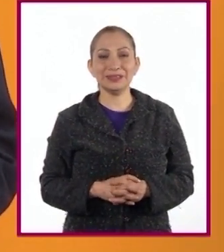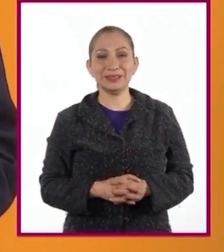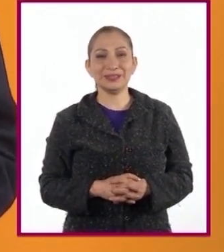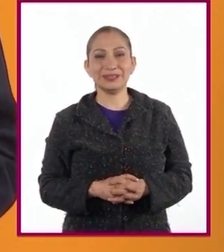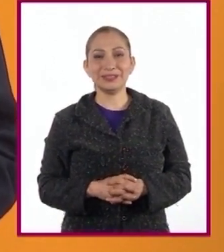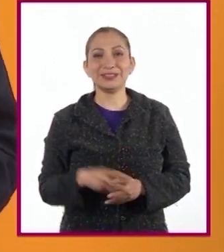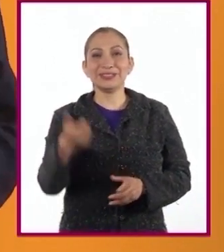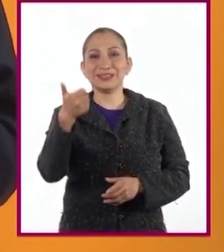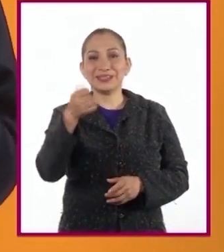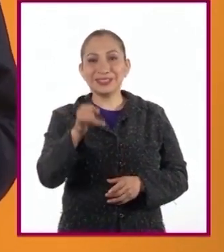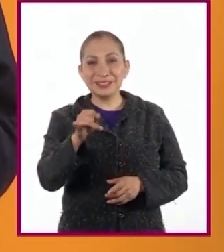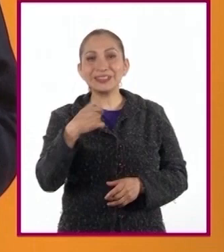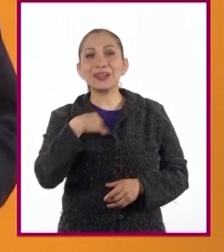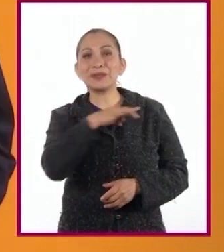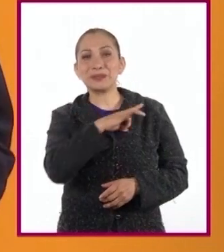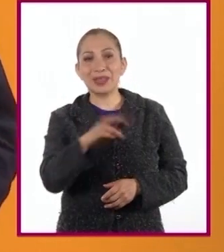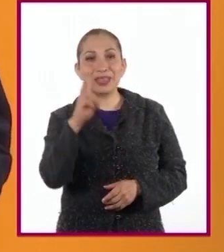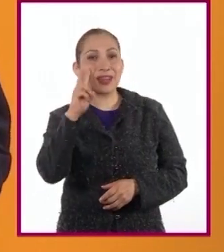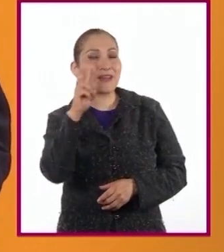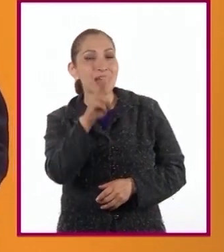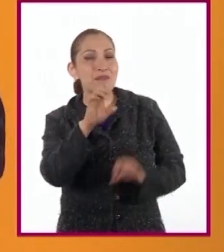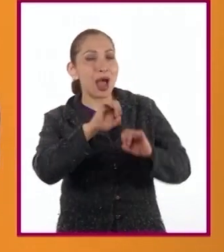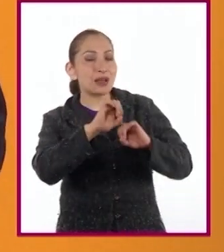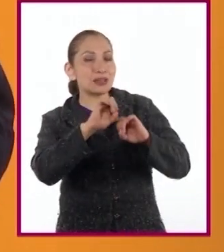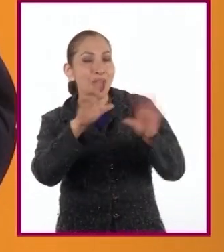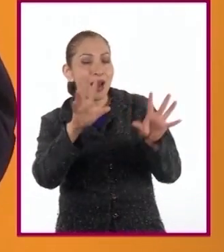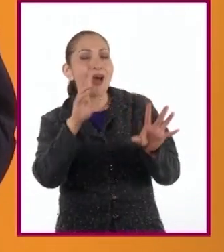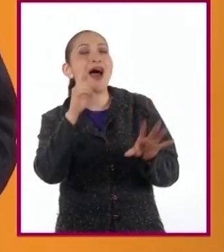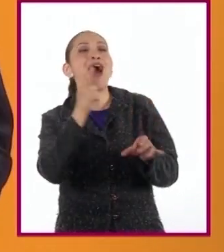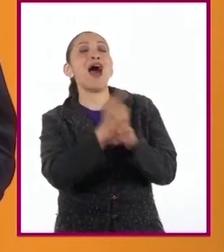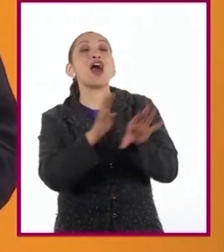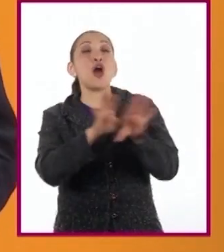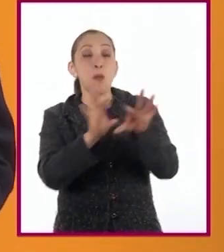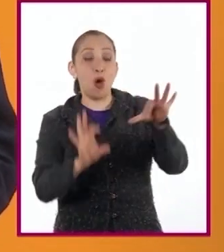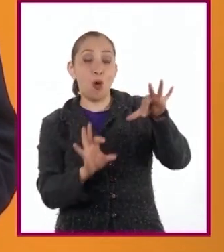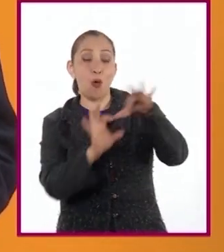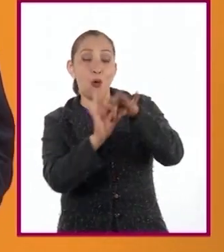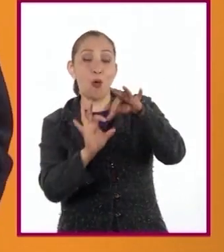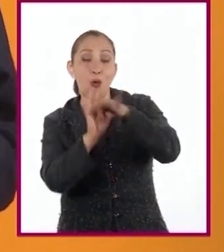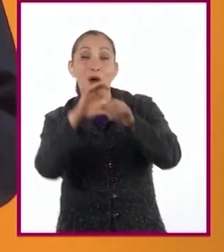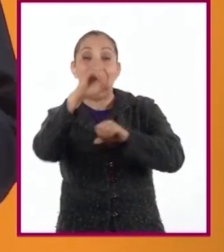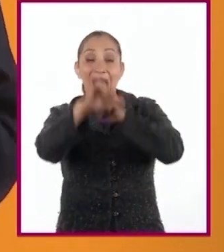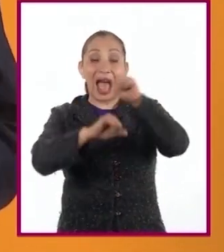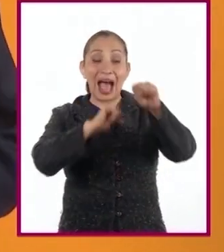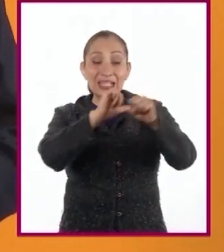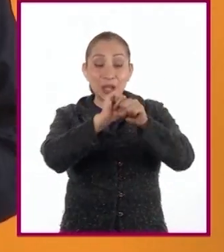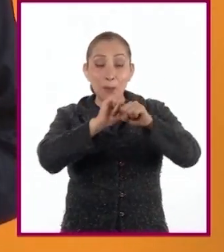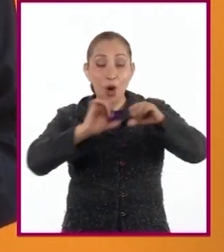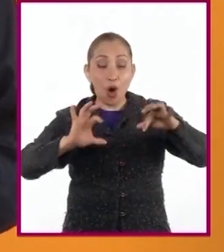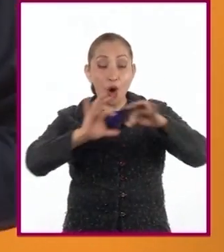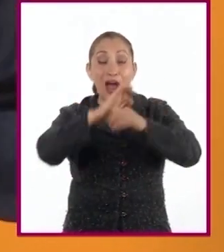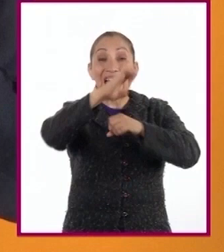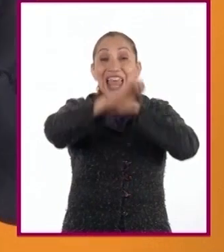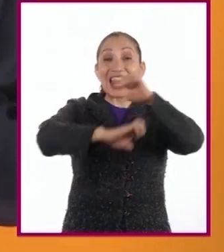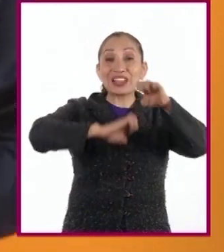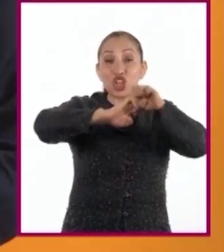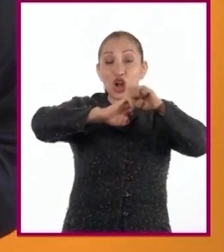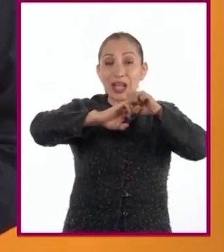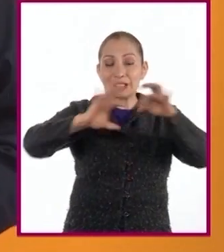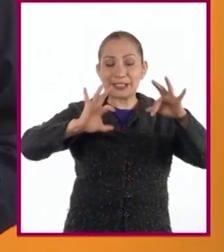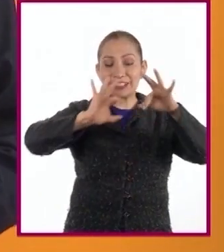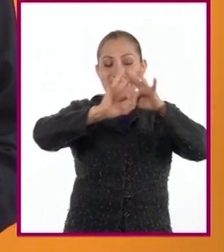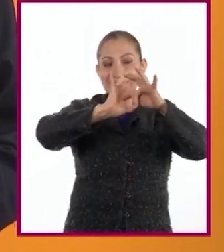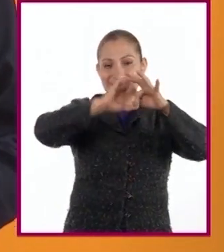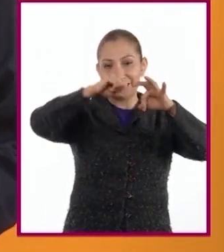De esta forma, se pueden observar claramente cómo se unen los átomos compartiendo electrones en los